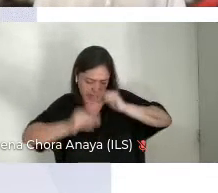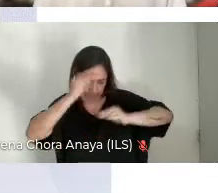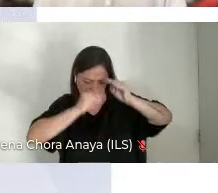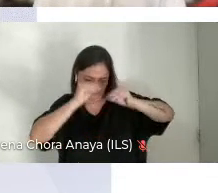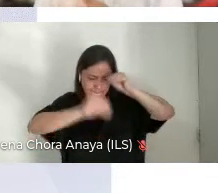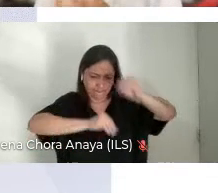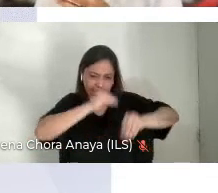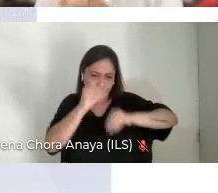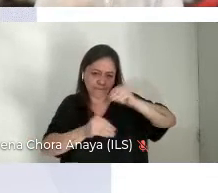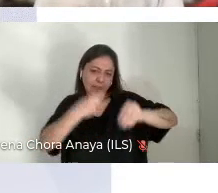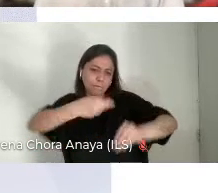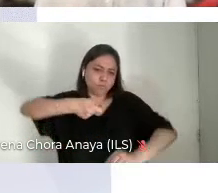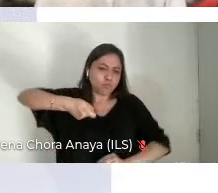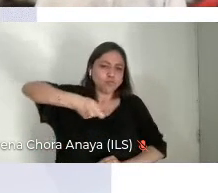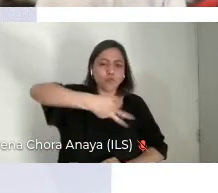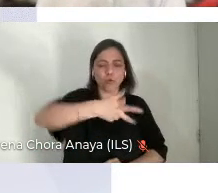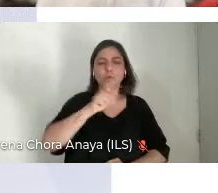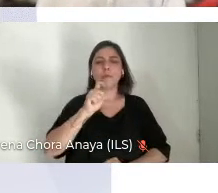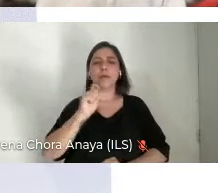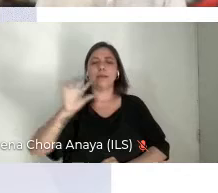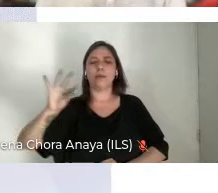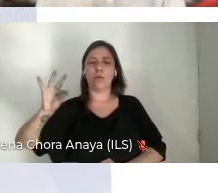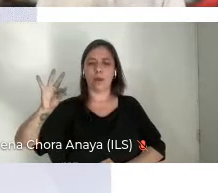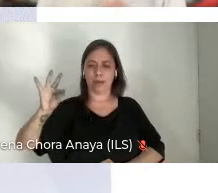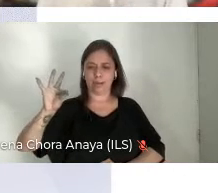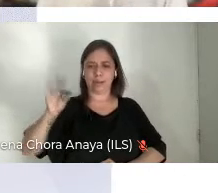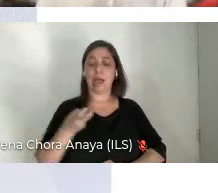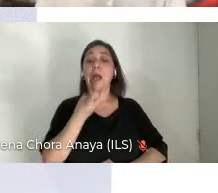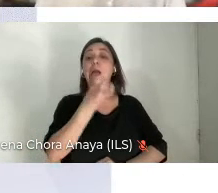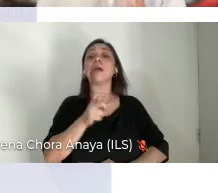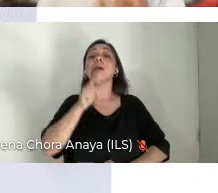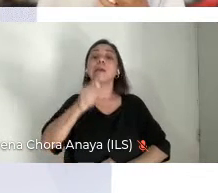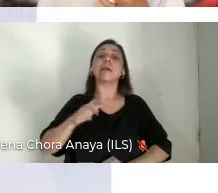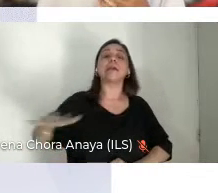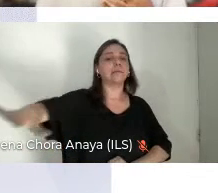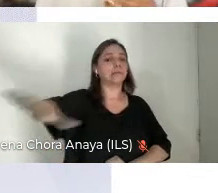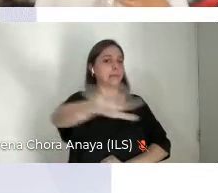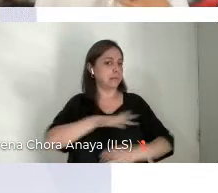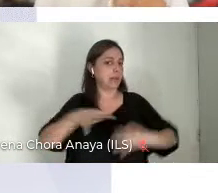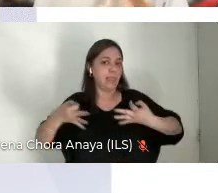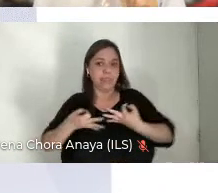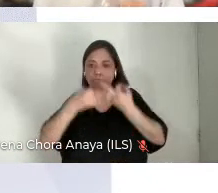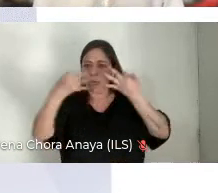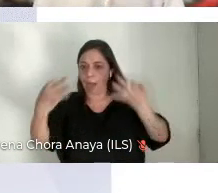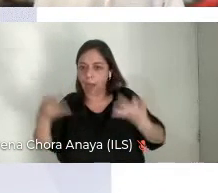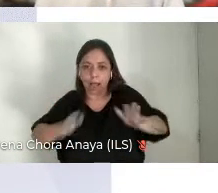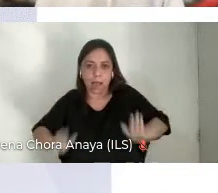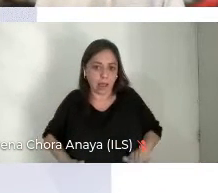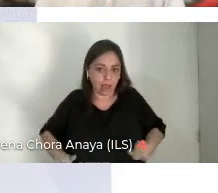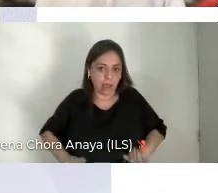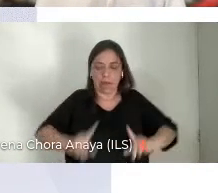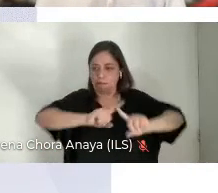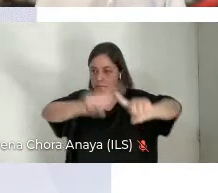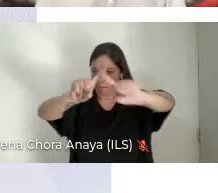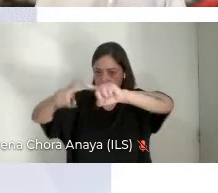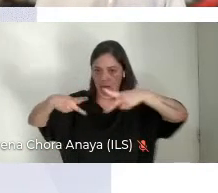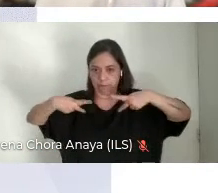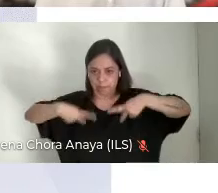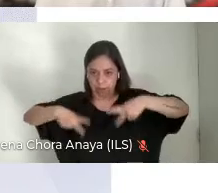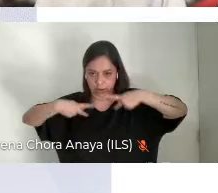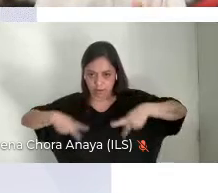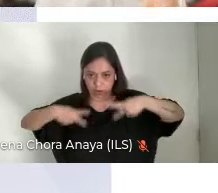incluía todo el territorio, todos los sectores, todos los tipos poblacionales, e incluía a aquellos que estaban también en